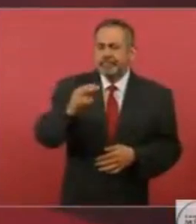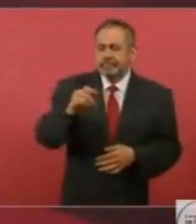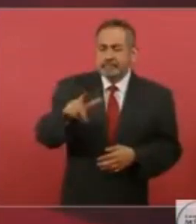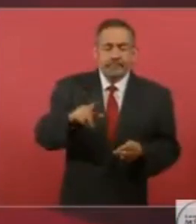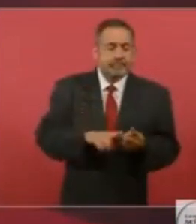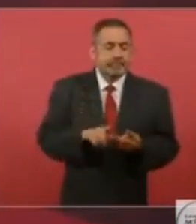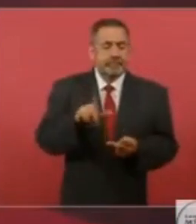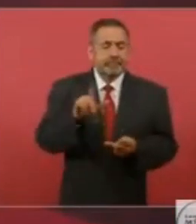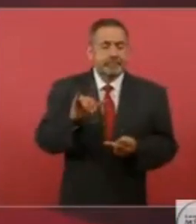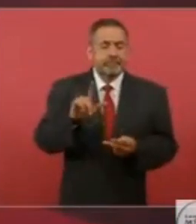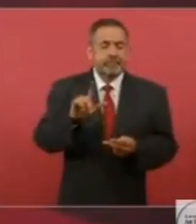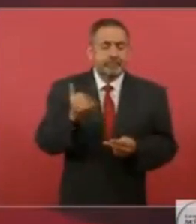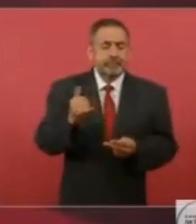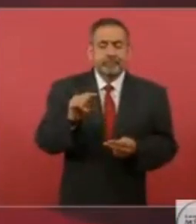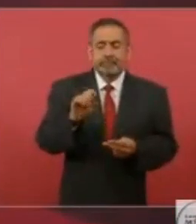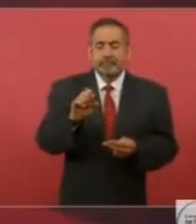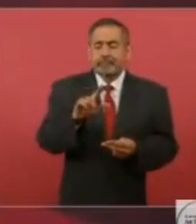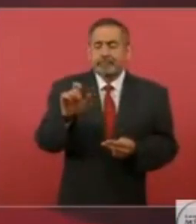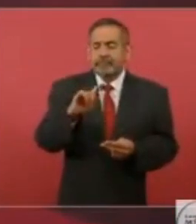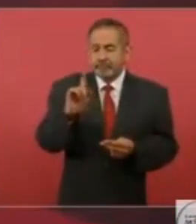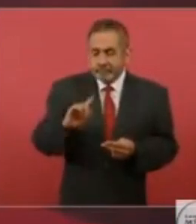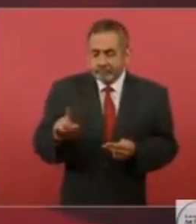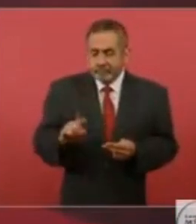Lili Téllez.